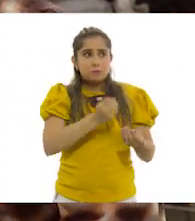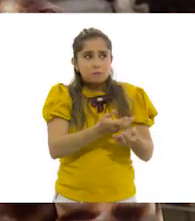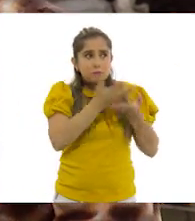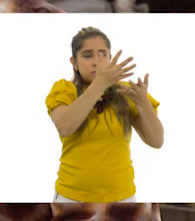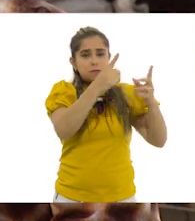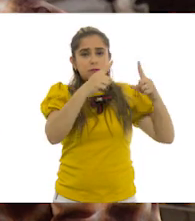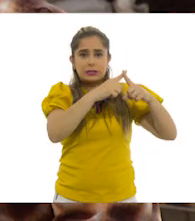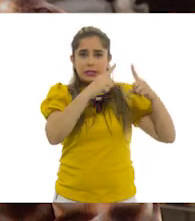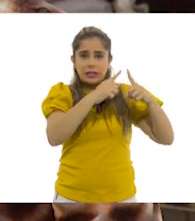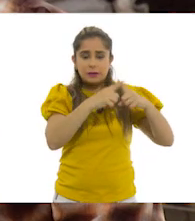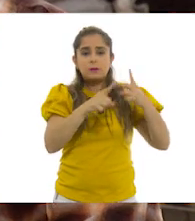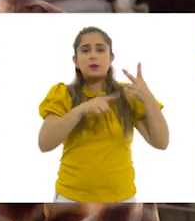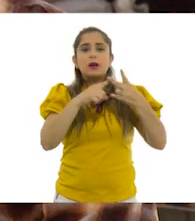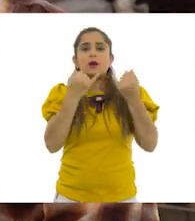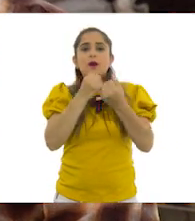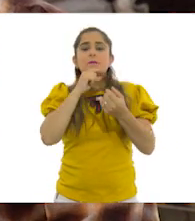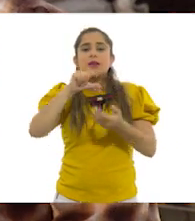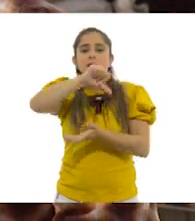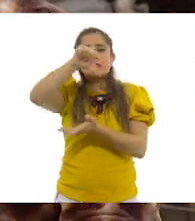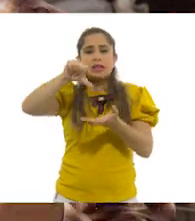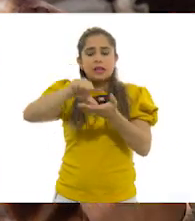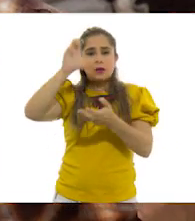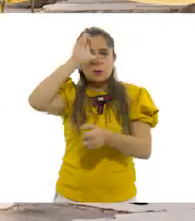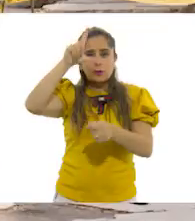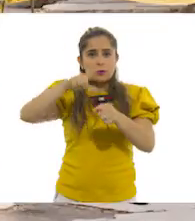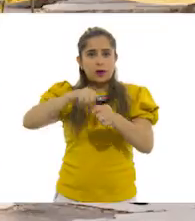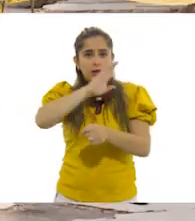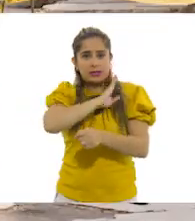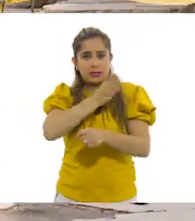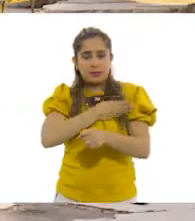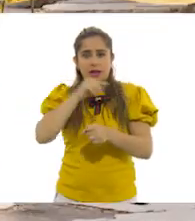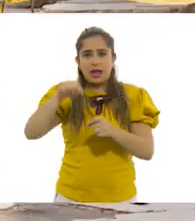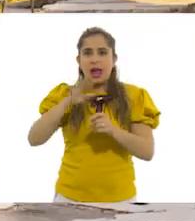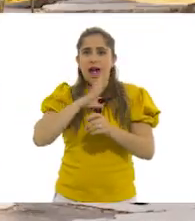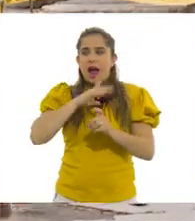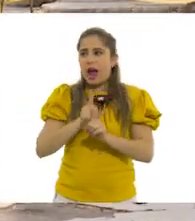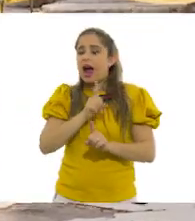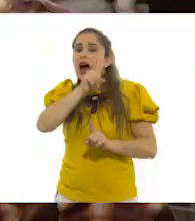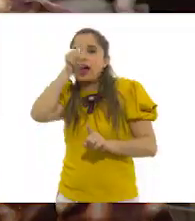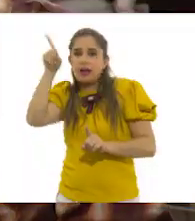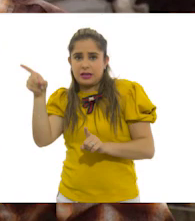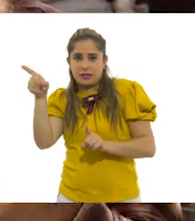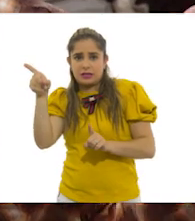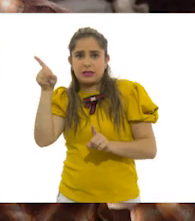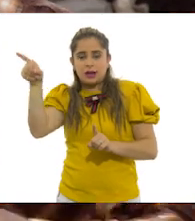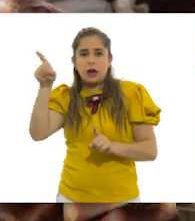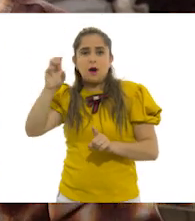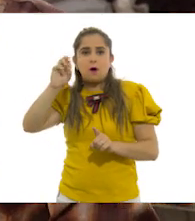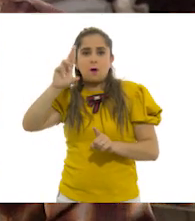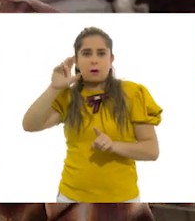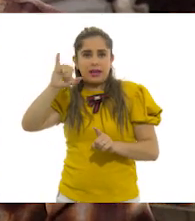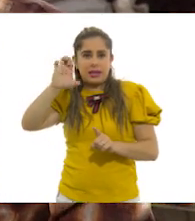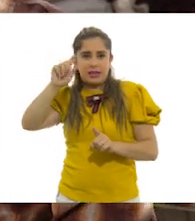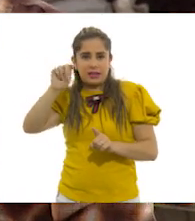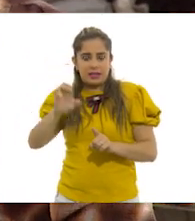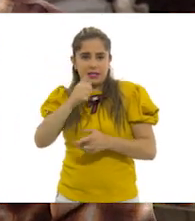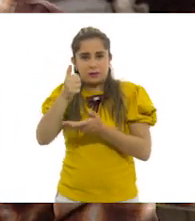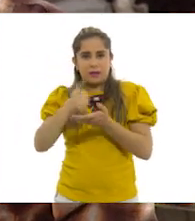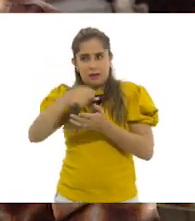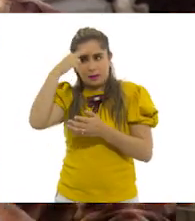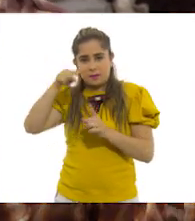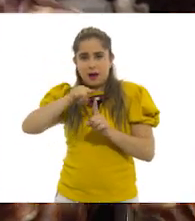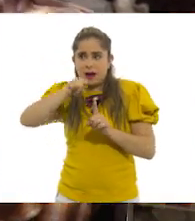queda dentro del Centro Cultural de España, que está adyacente, está hacia arriba, claro, hacia el oriente. Hacia el oriente, ahí